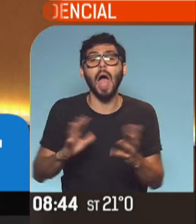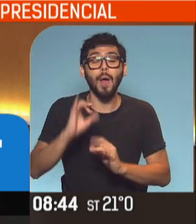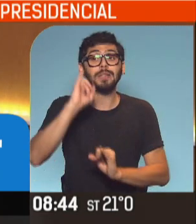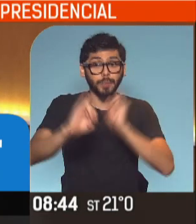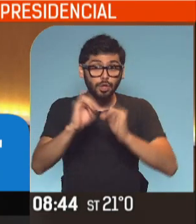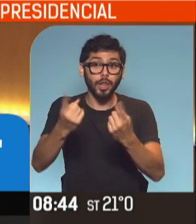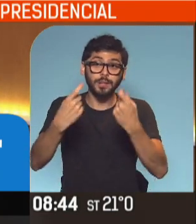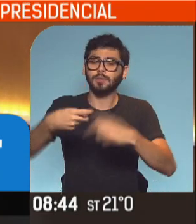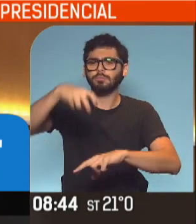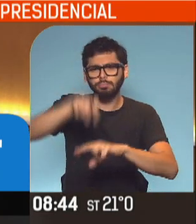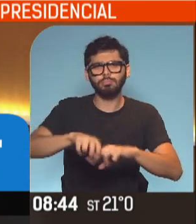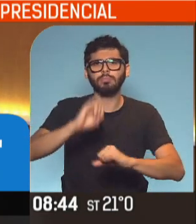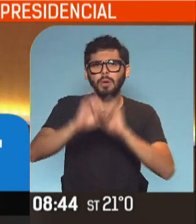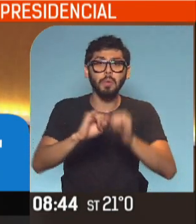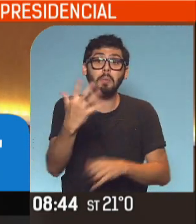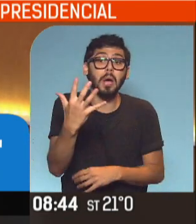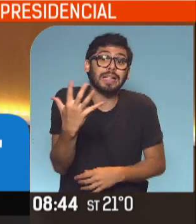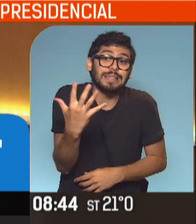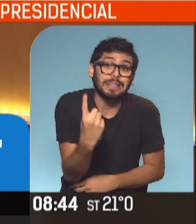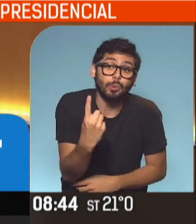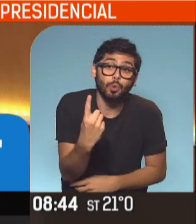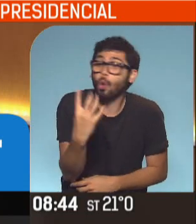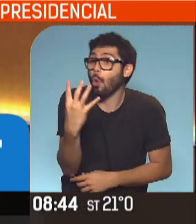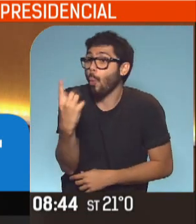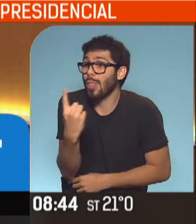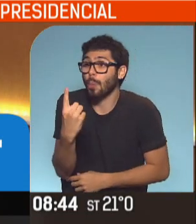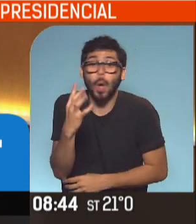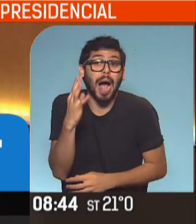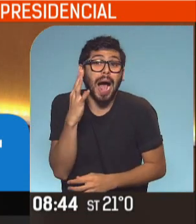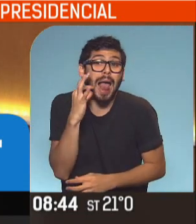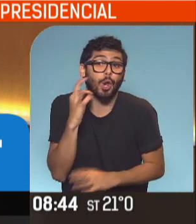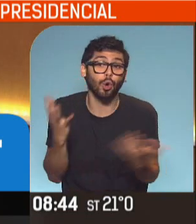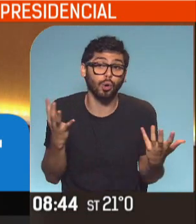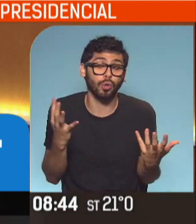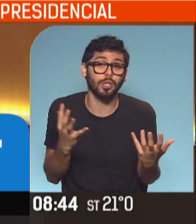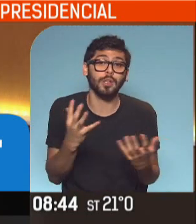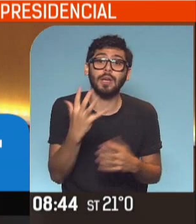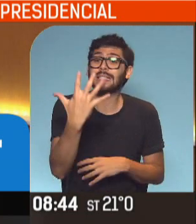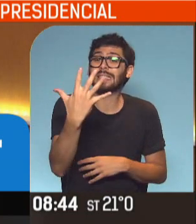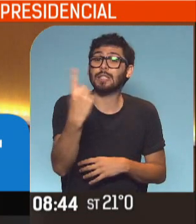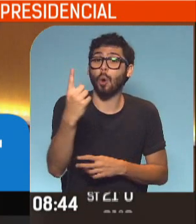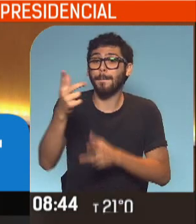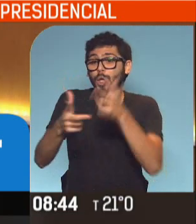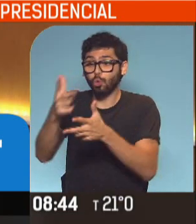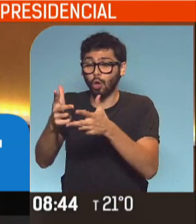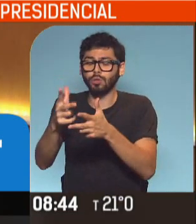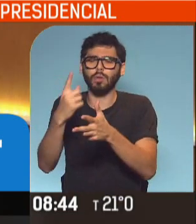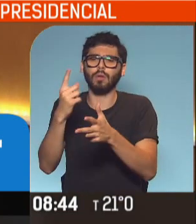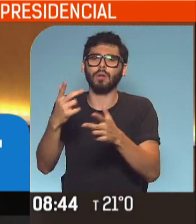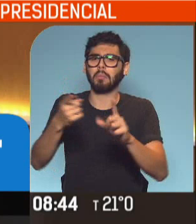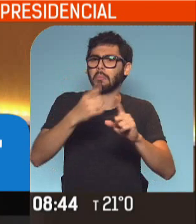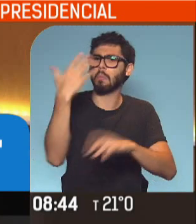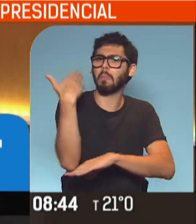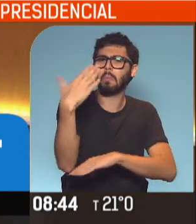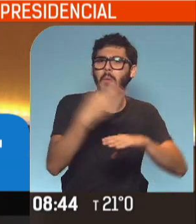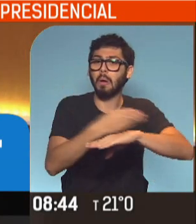escuchar argumentos por lo menos por cinco minutos cuatro no si vos en esos cuatro minutos los fragmentadas y después los utilizas para que parezcan